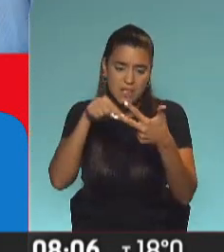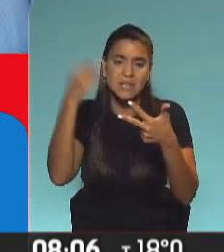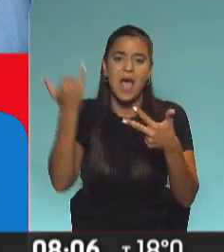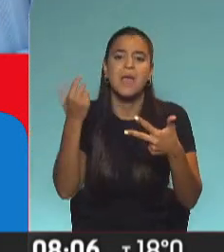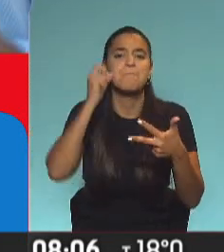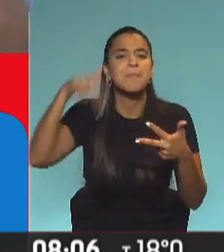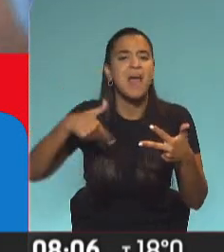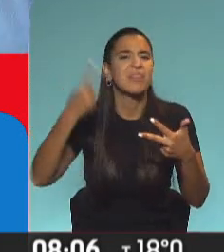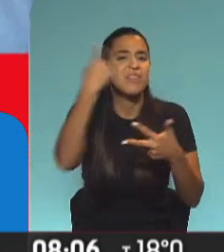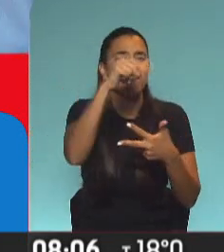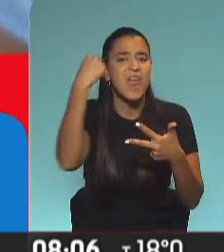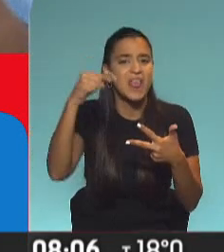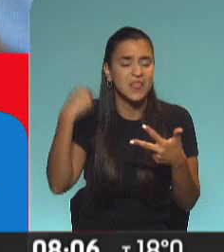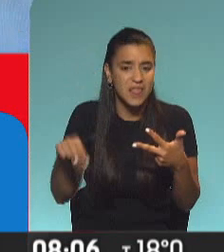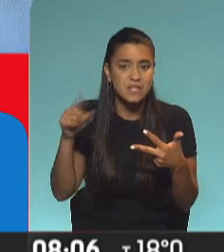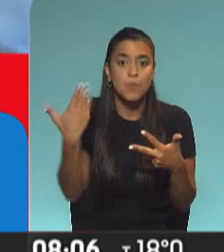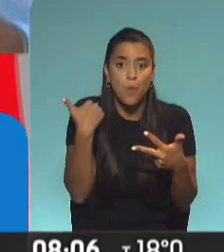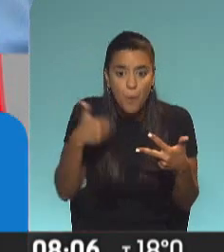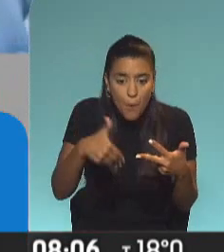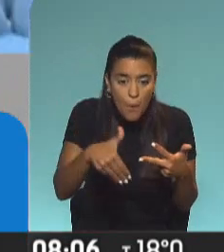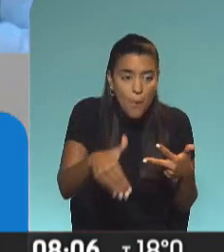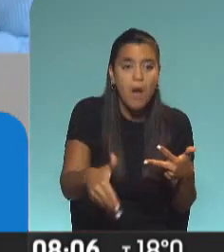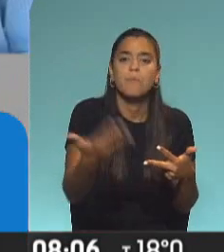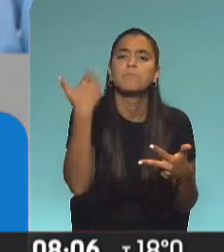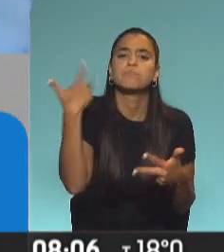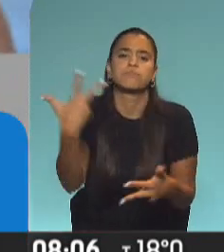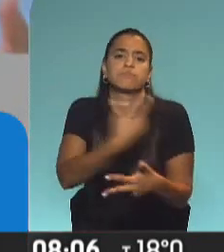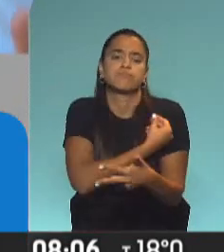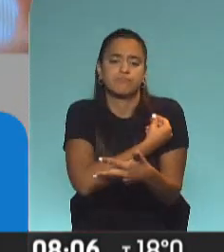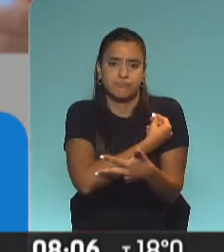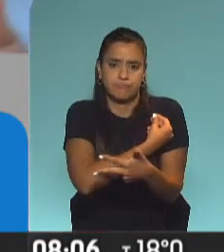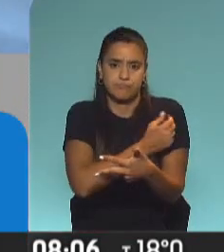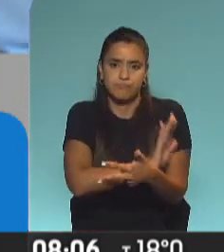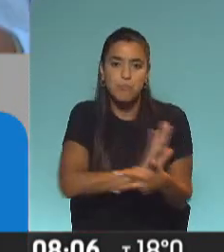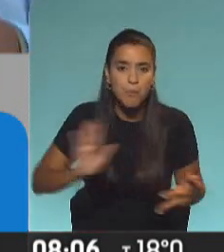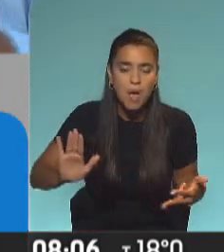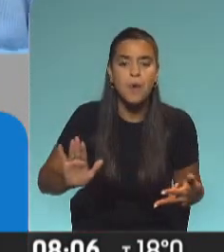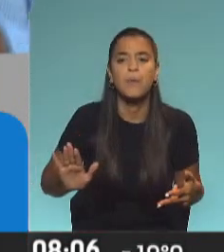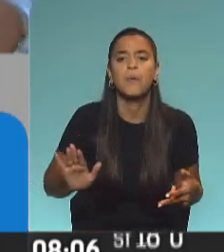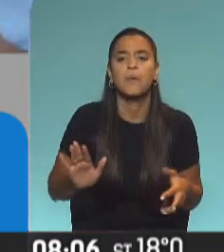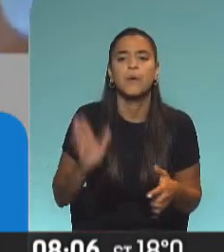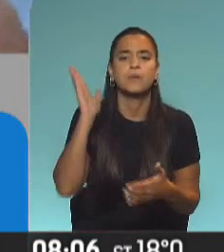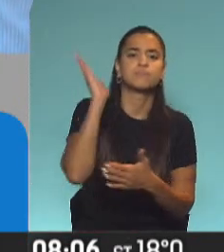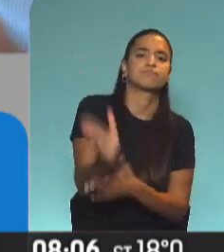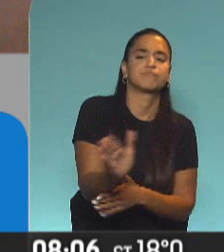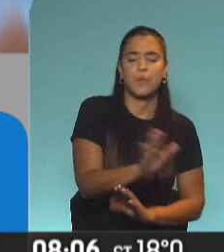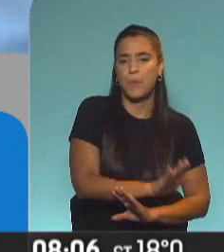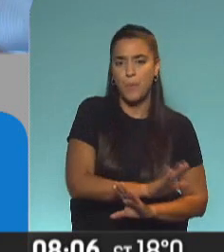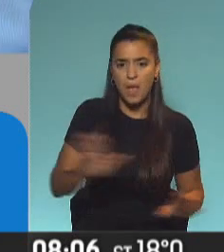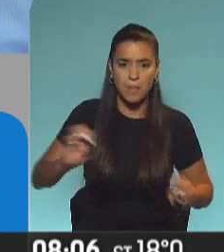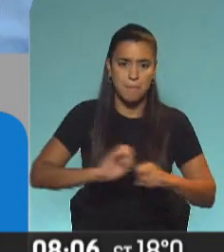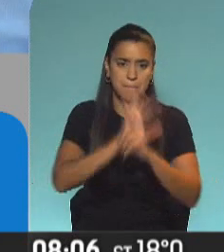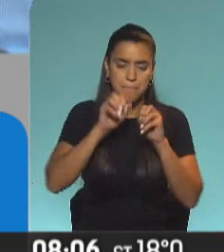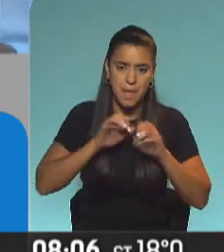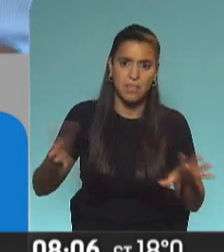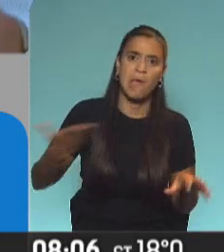distintas estrategias que van a estar disponibles para lograr la inmunización y darle la gran estocada final a la pandemia